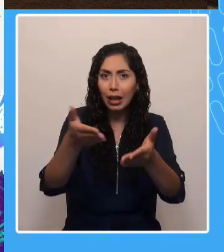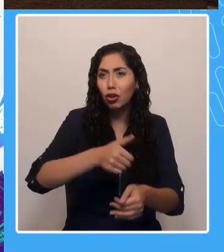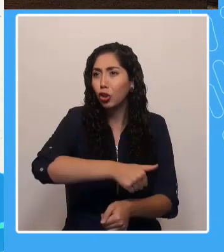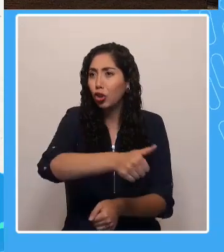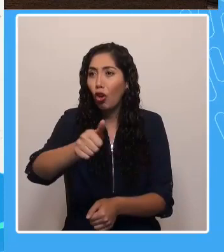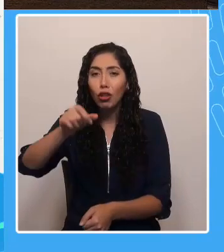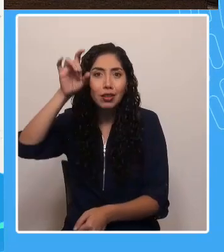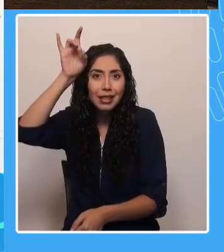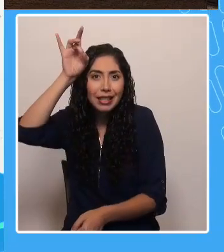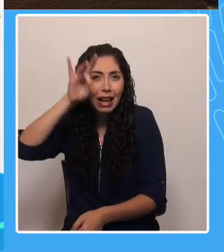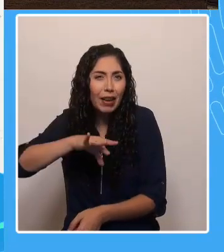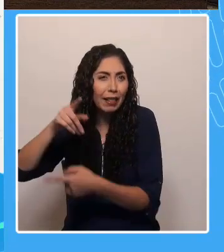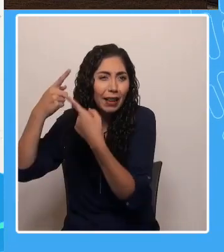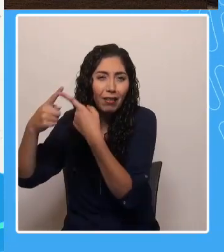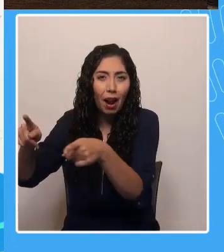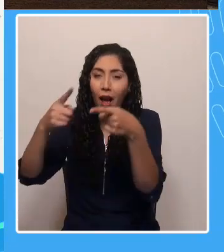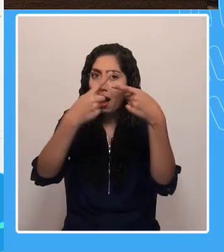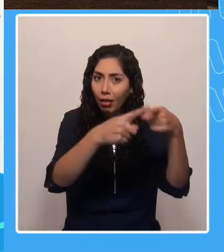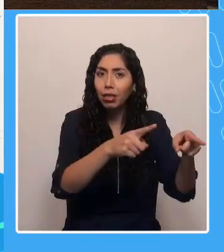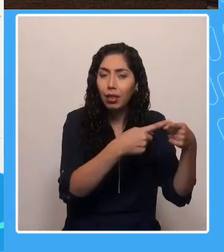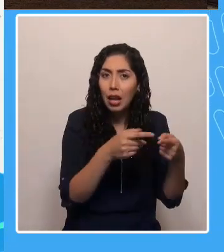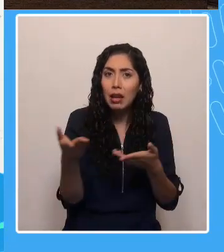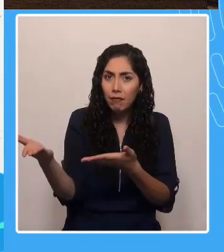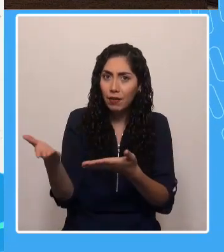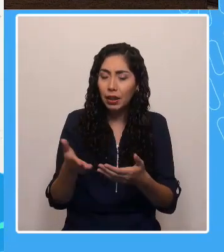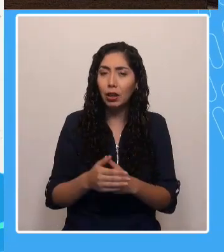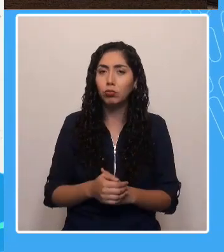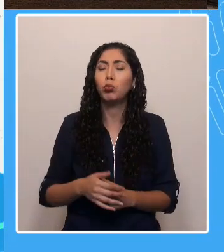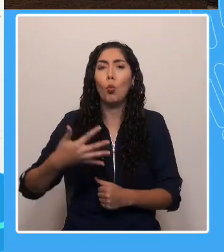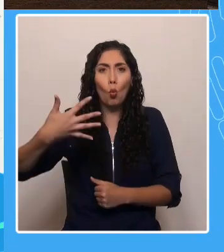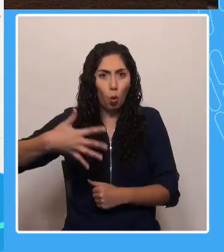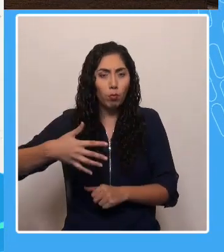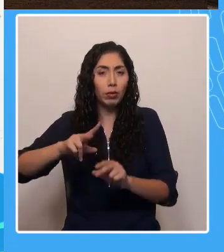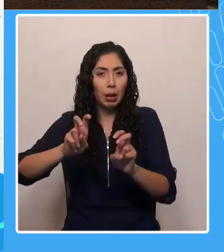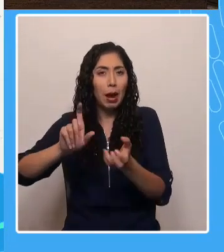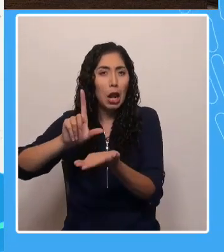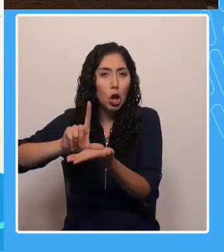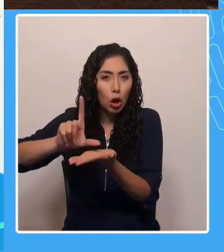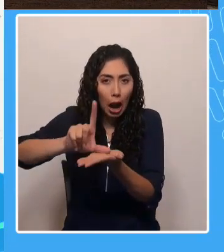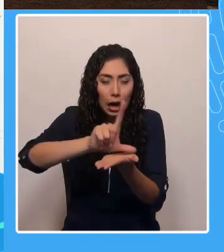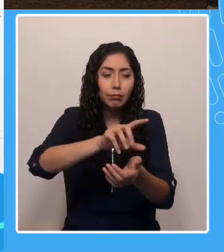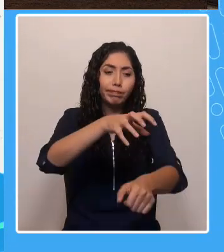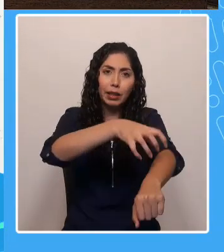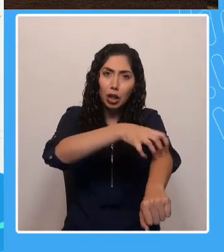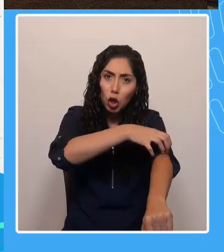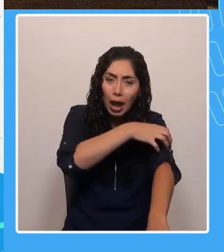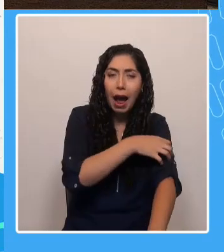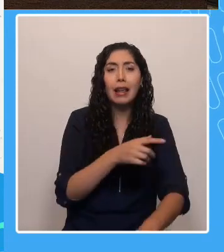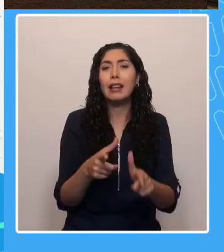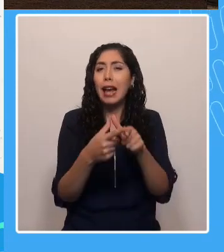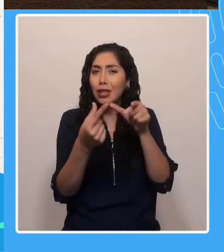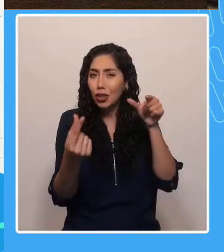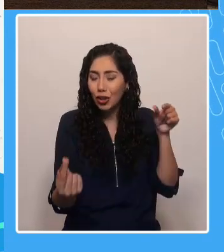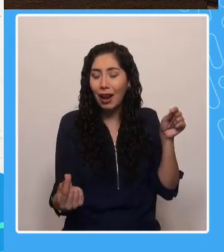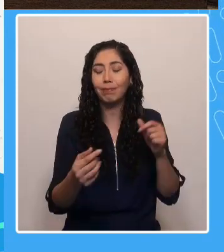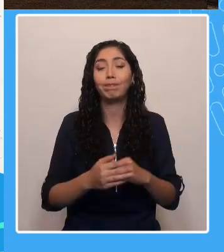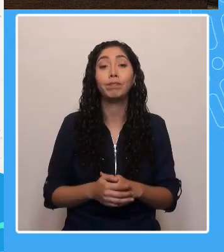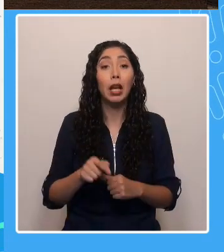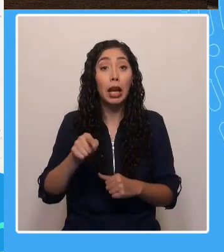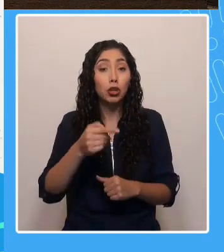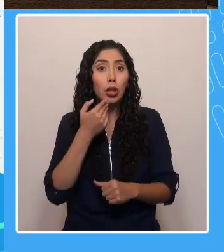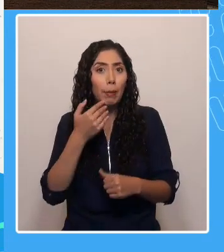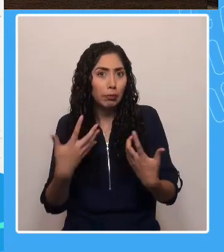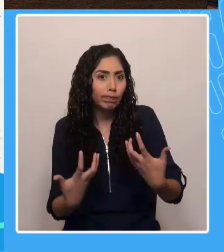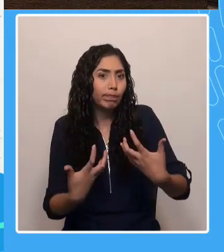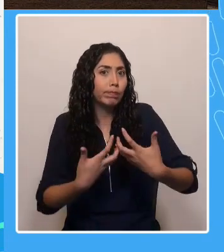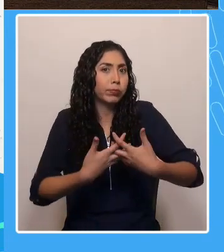innovador a la hora de abordar los temas locales, regionales y nacionales. Esto se complementa, por supuesto, con deberes